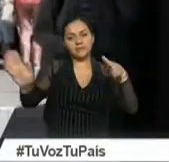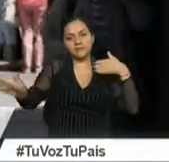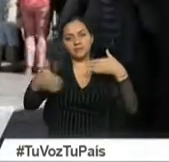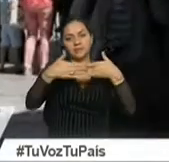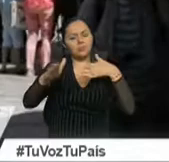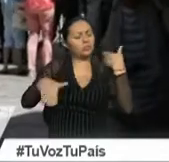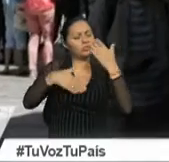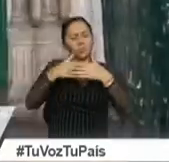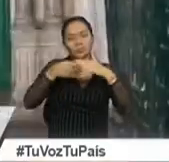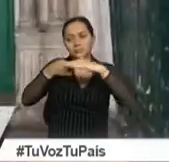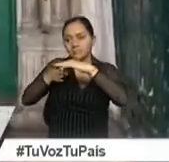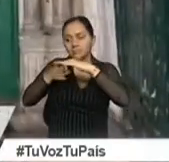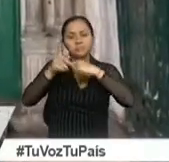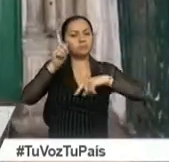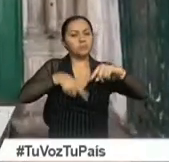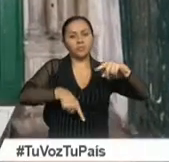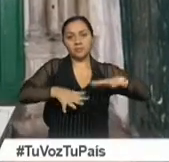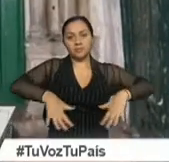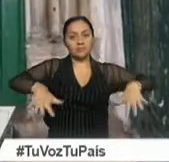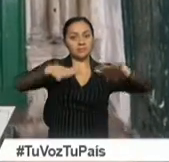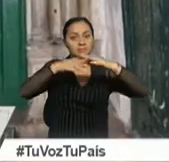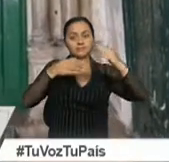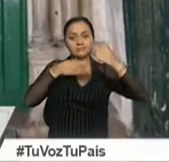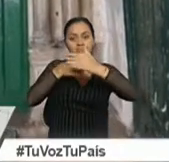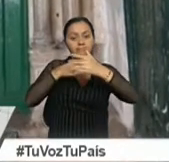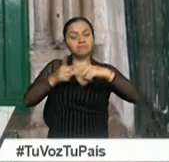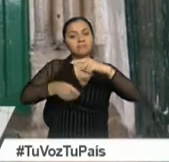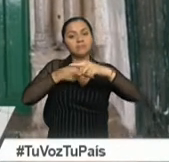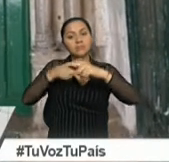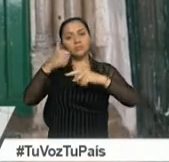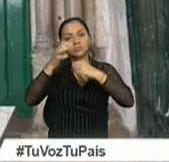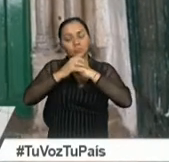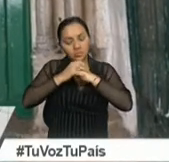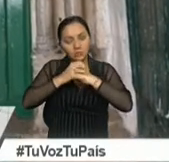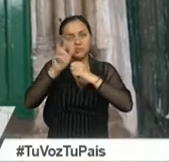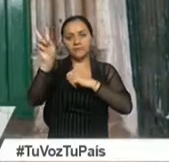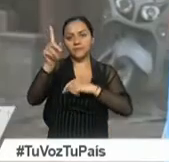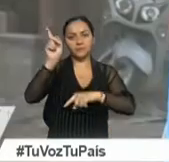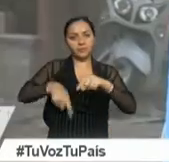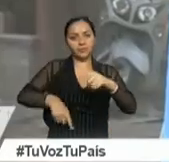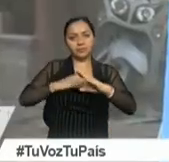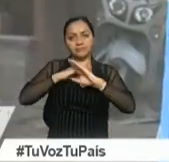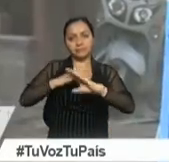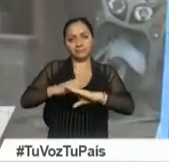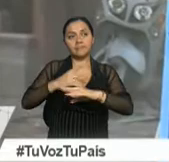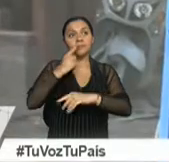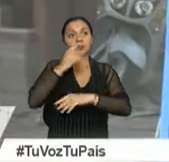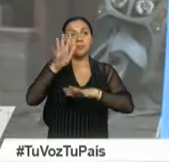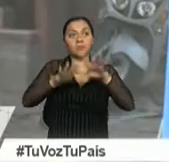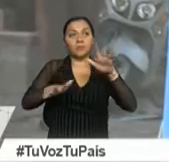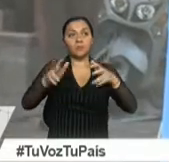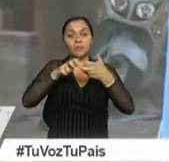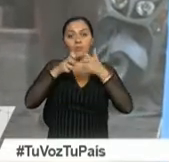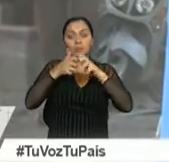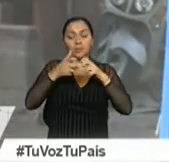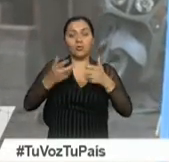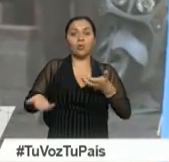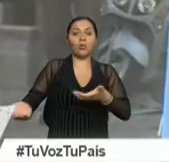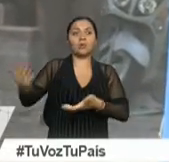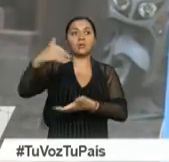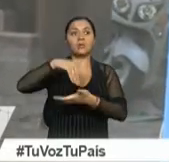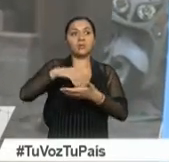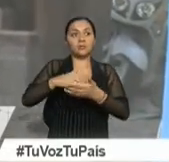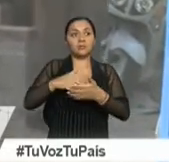todas las entradas a la explanada y la suspensión de las oraciones del viernes. Ante la posibilidad de un recrudecimiento de